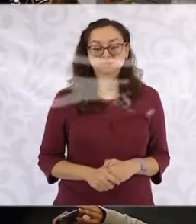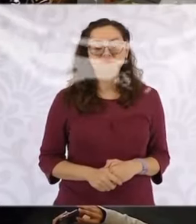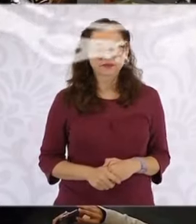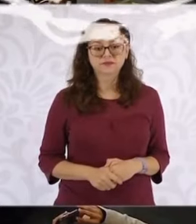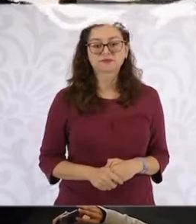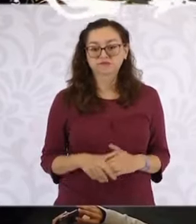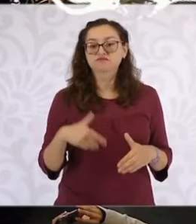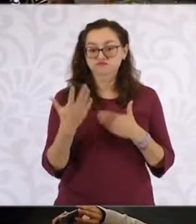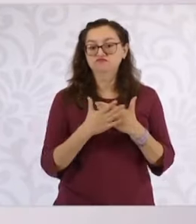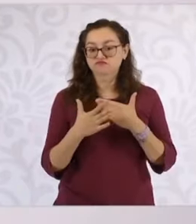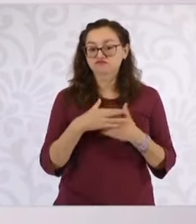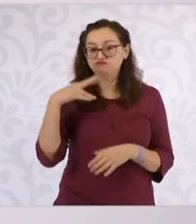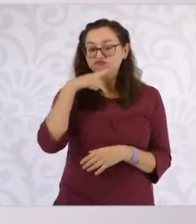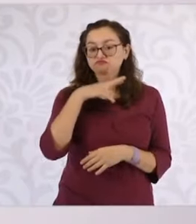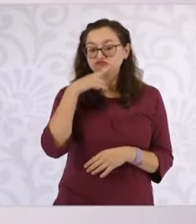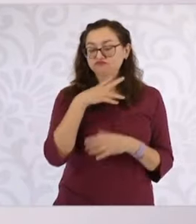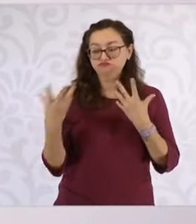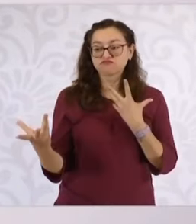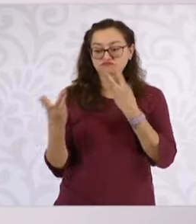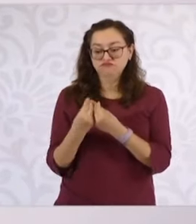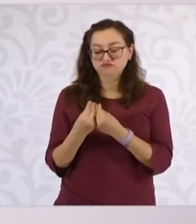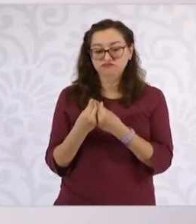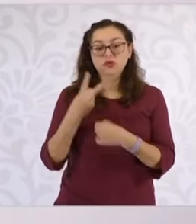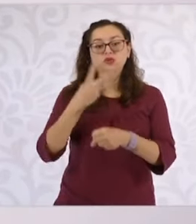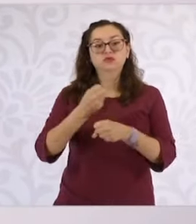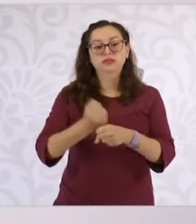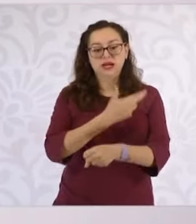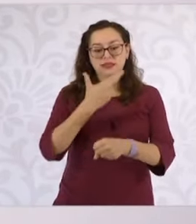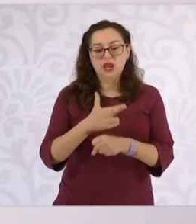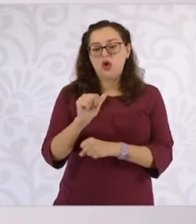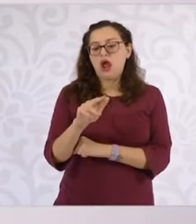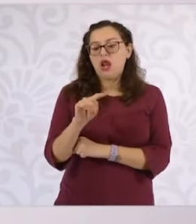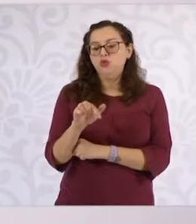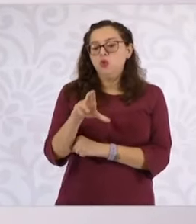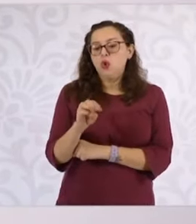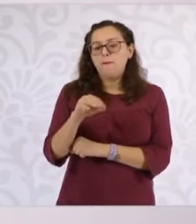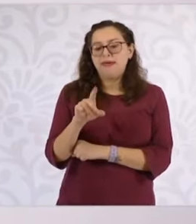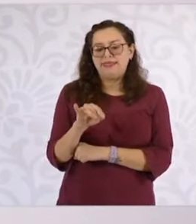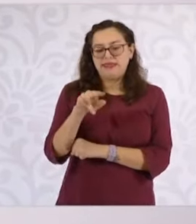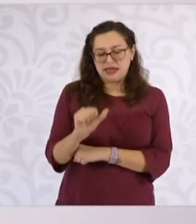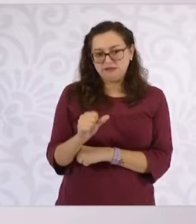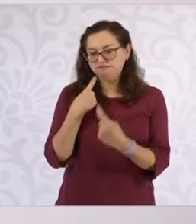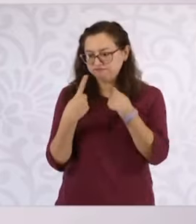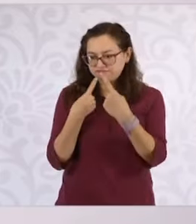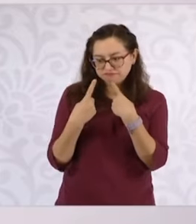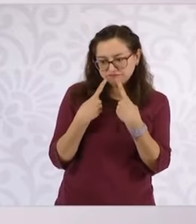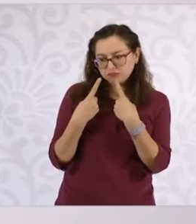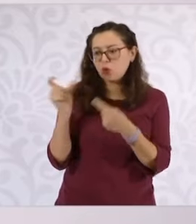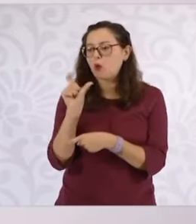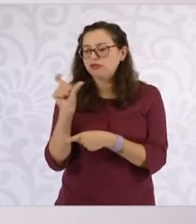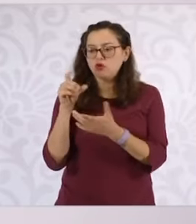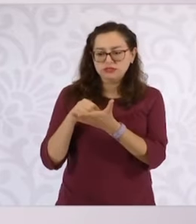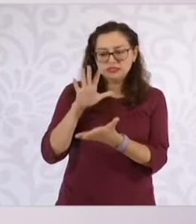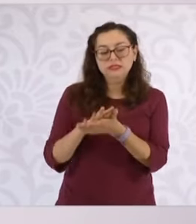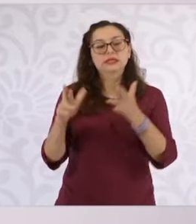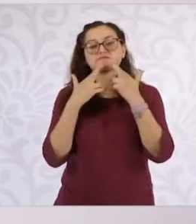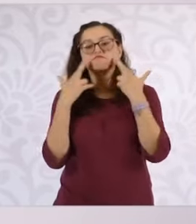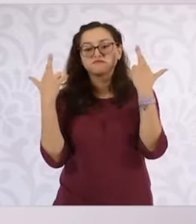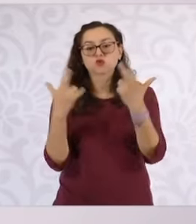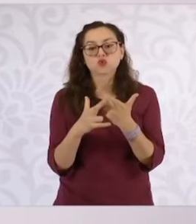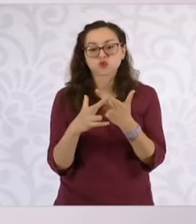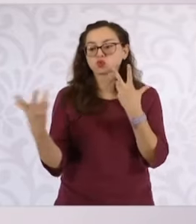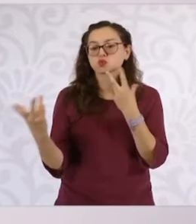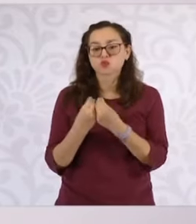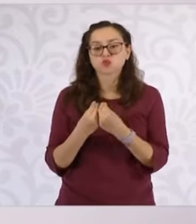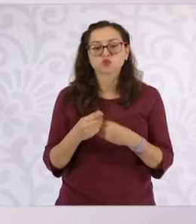Nos vamos a reunir pronto, estamos ahí con el subsecretario Arturo Medina, ya buscando un día de posible reunión y